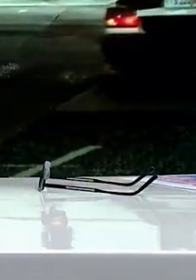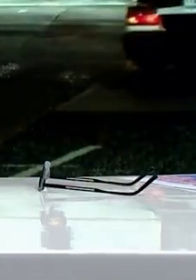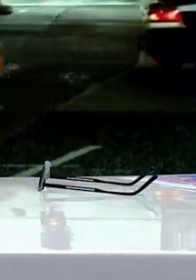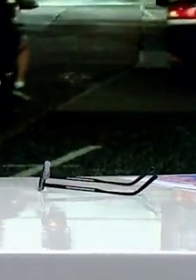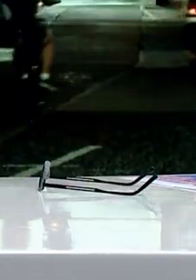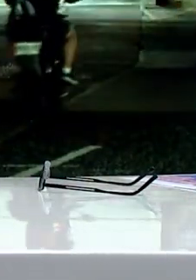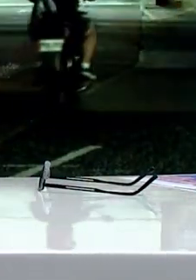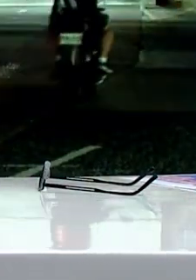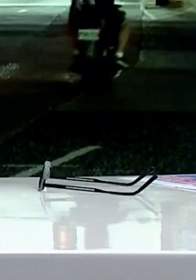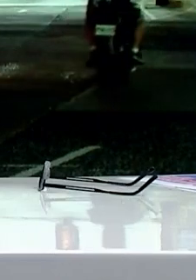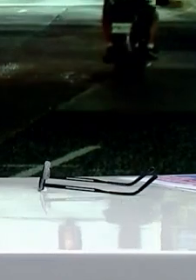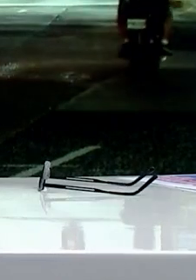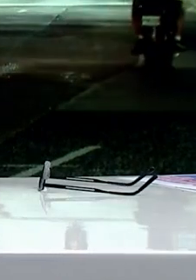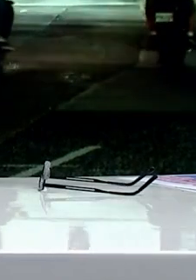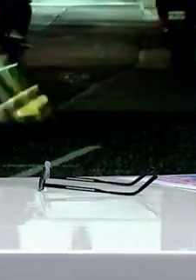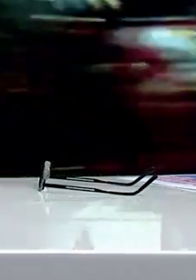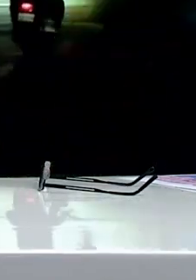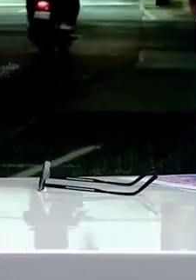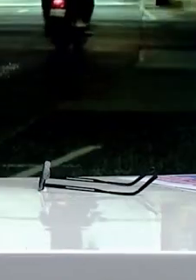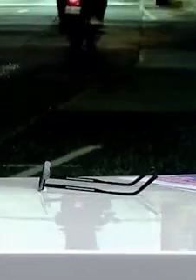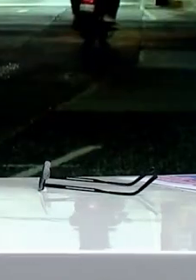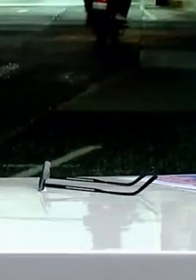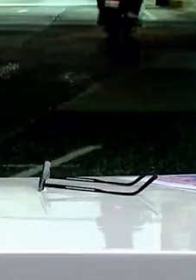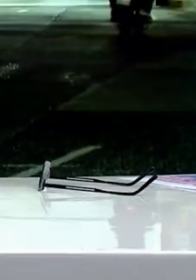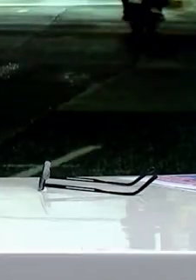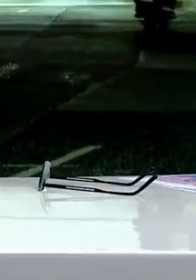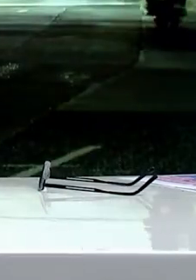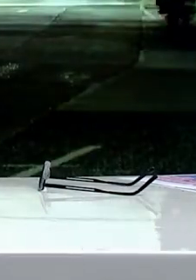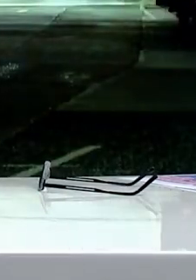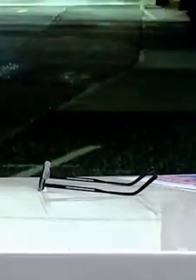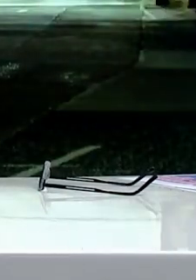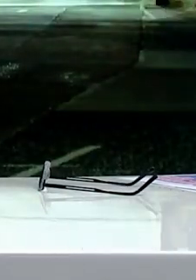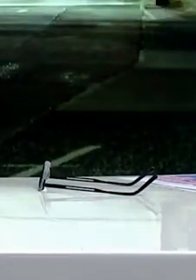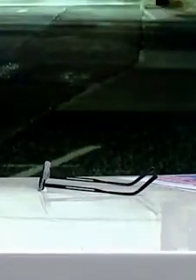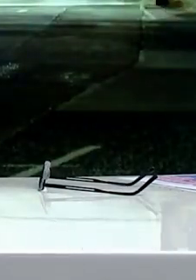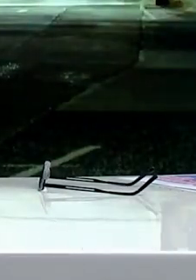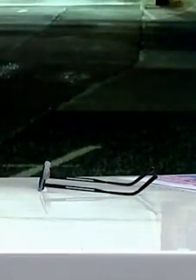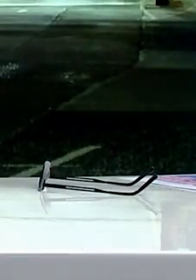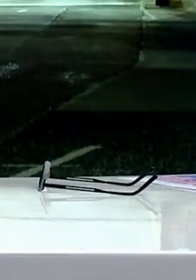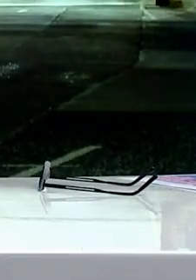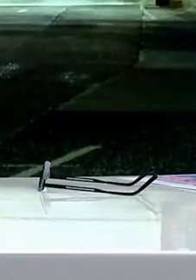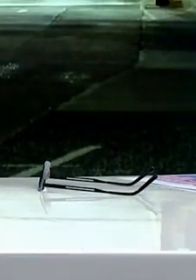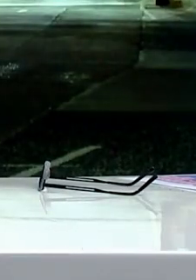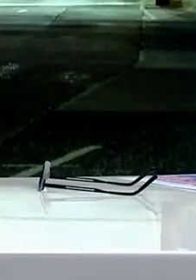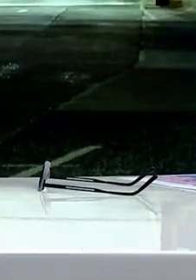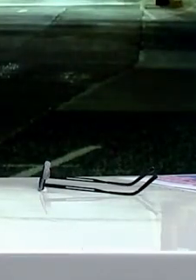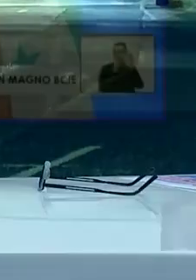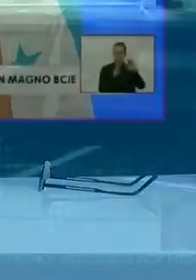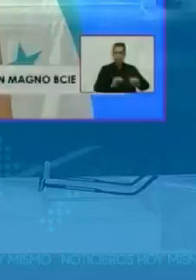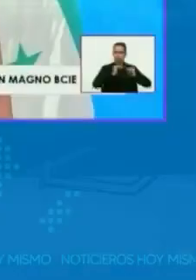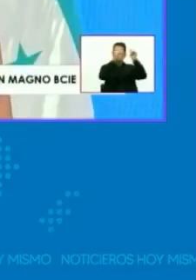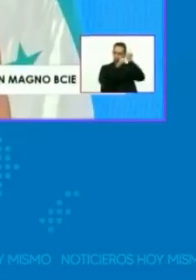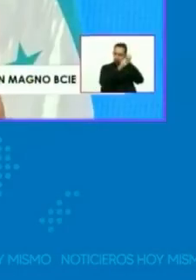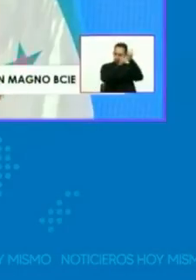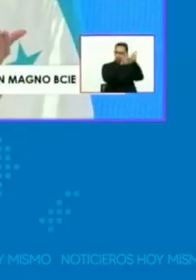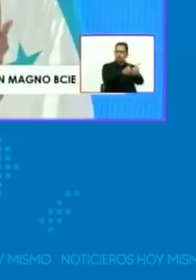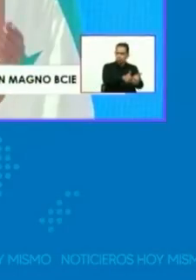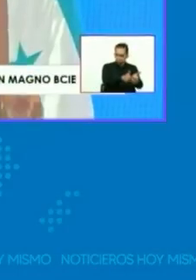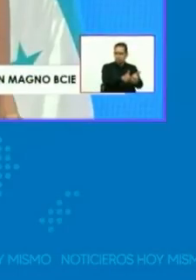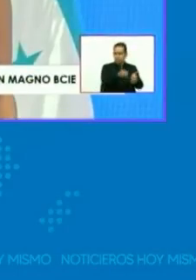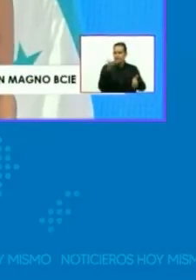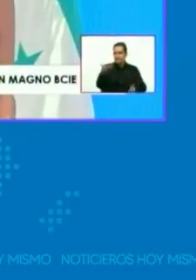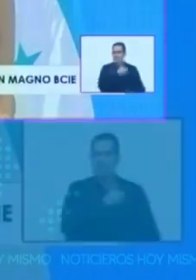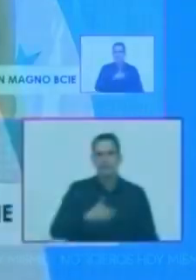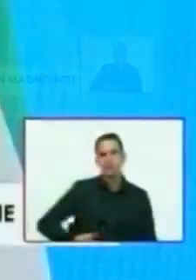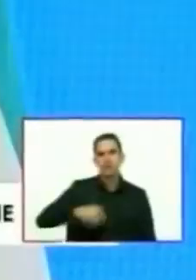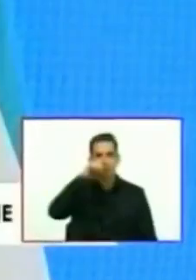y a continuación nos enlazamos para presentar y escuchar su discurso. Xiomara Castro, un